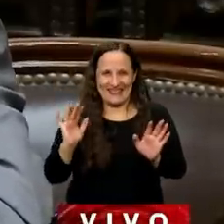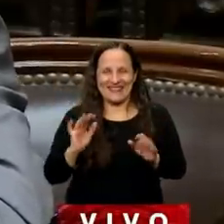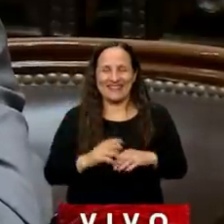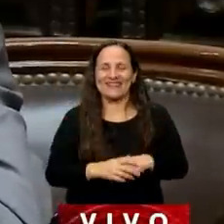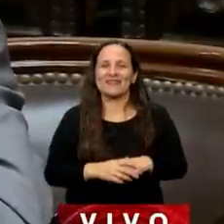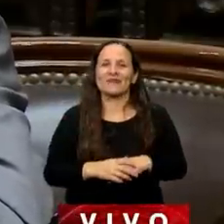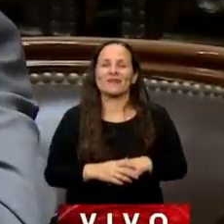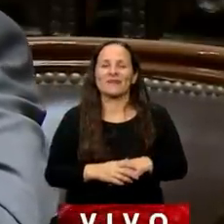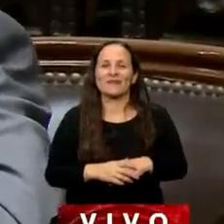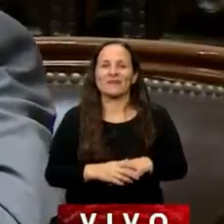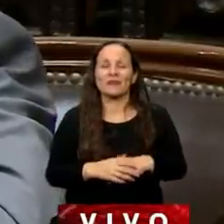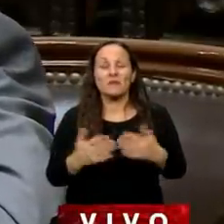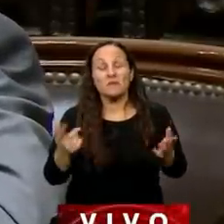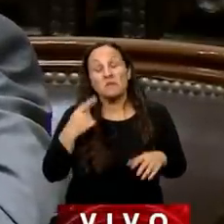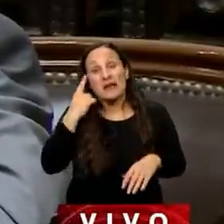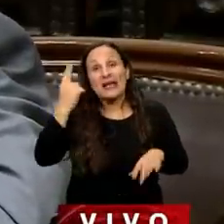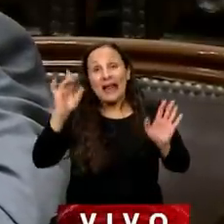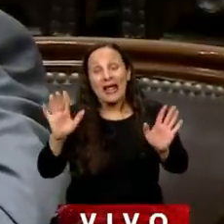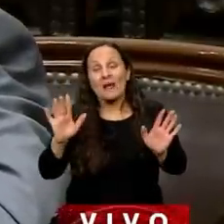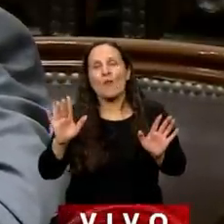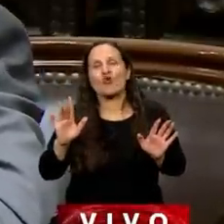mismos. Creemos nosotros que justamente